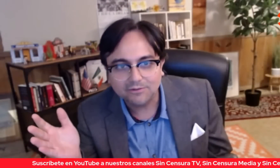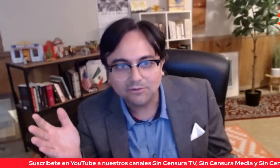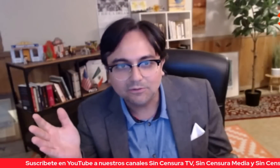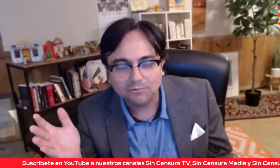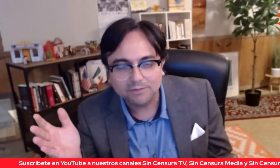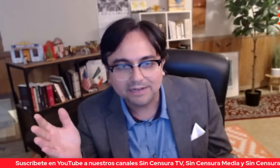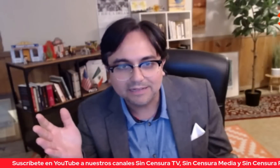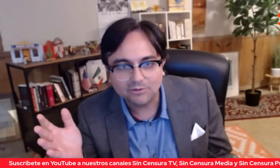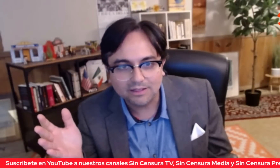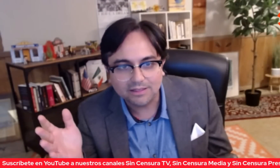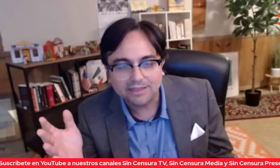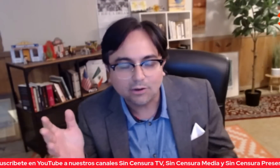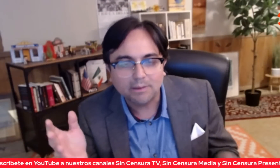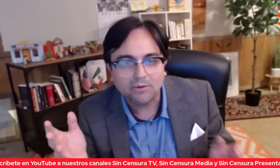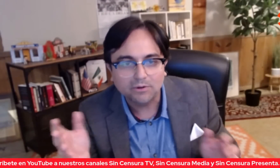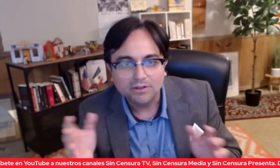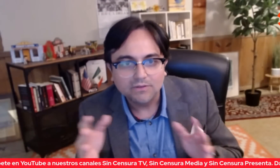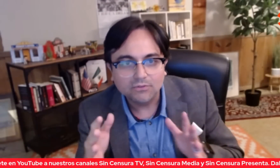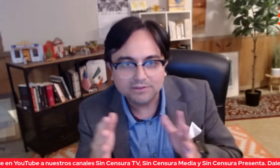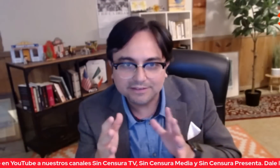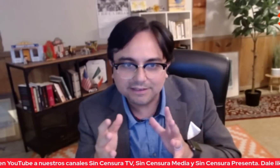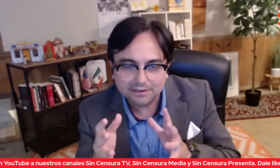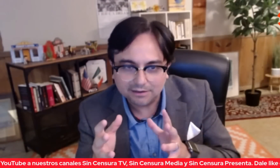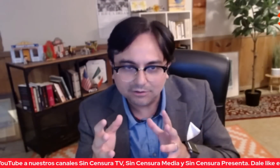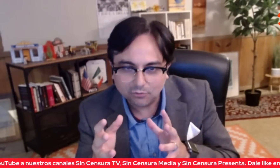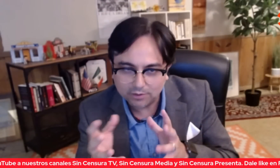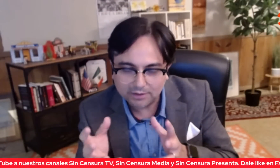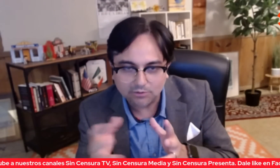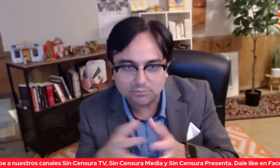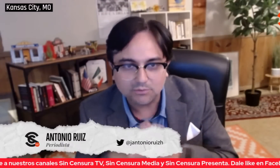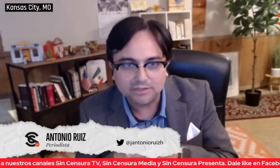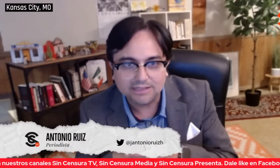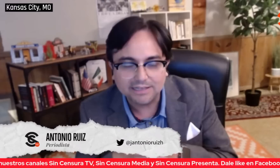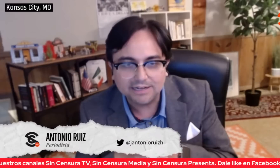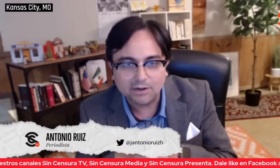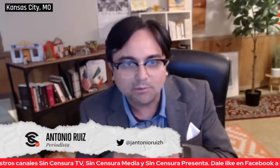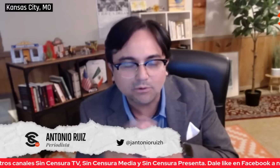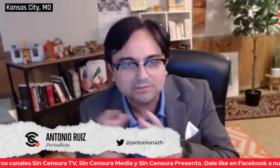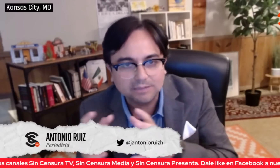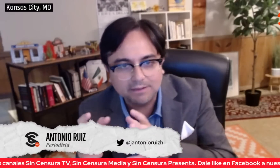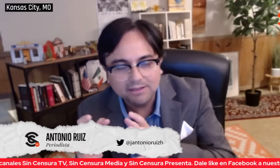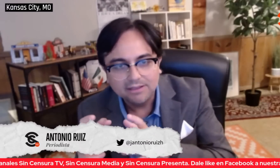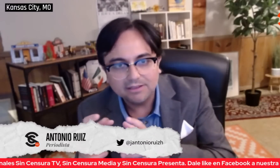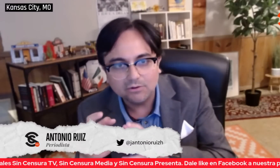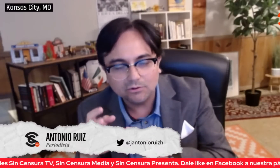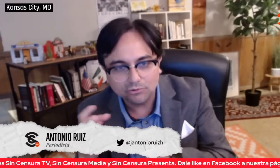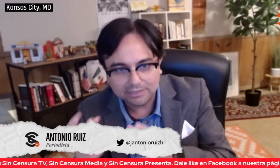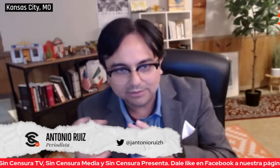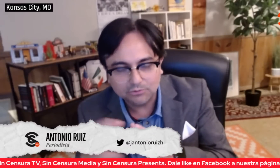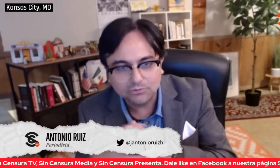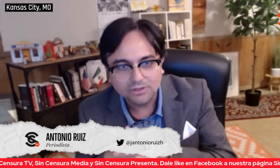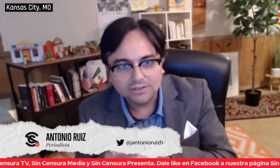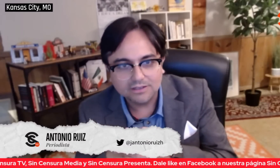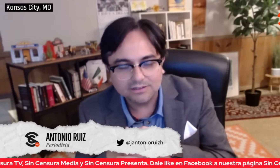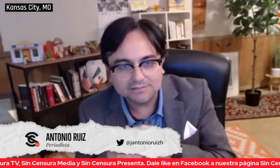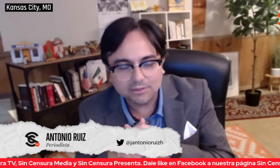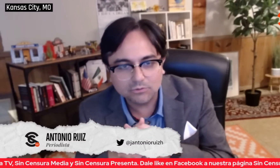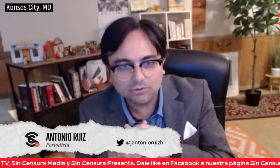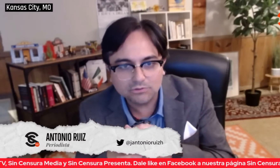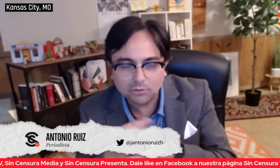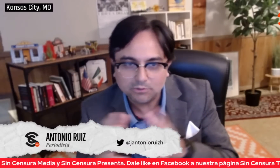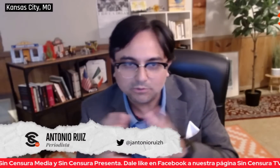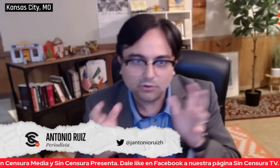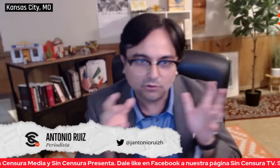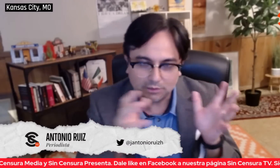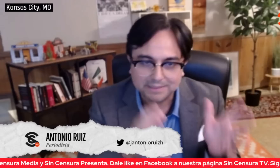ahora sigo manejando la idea de que a lo mejor no es que no fuera corresponsal de guerra, a lo mejor no estaba con los soldados de Estados